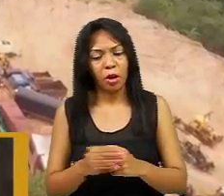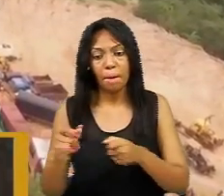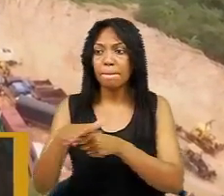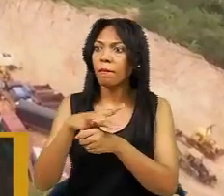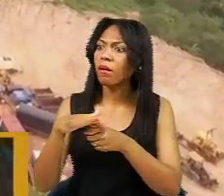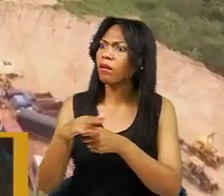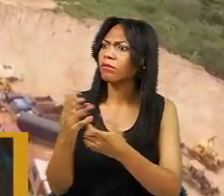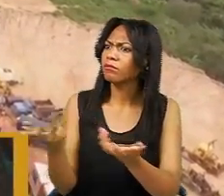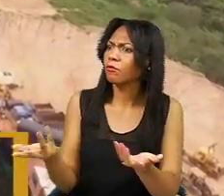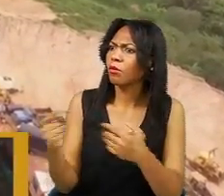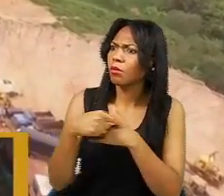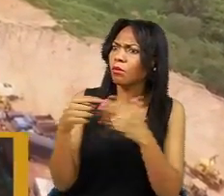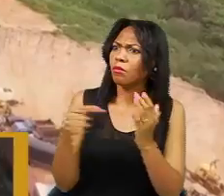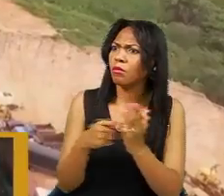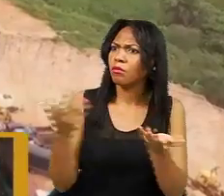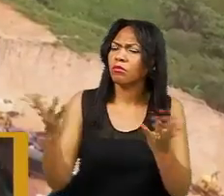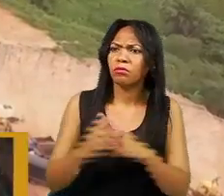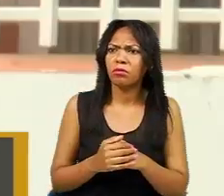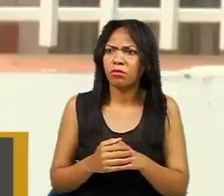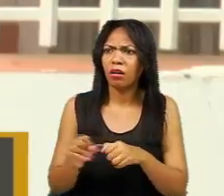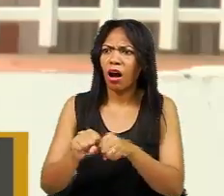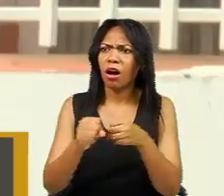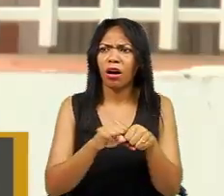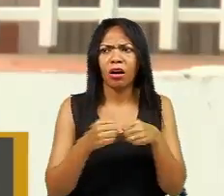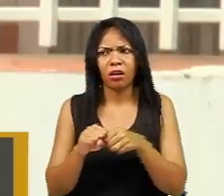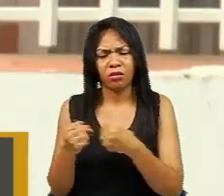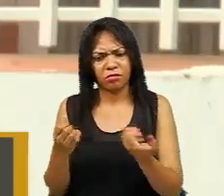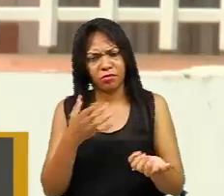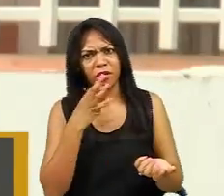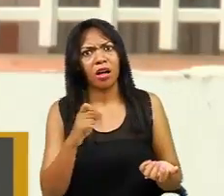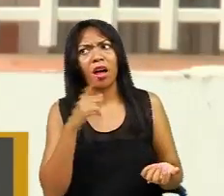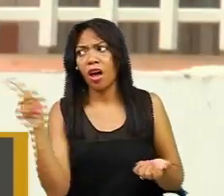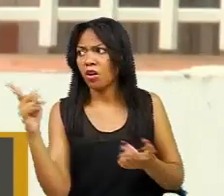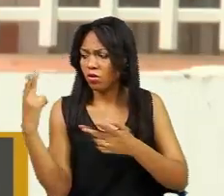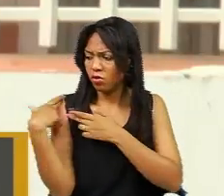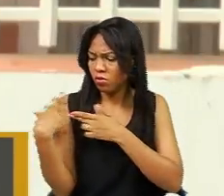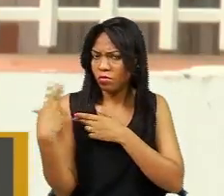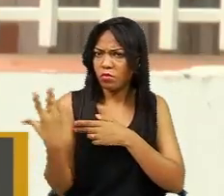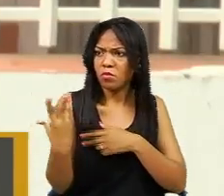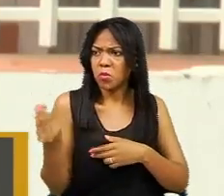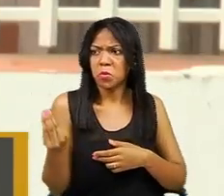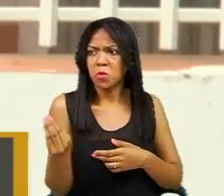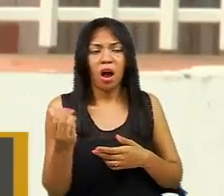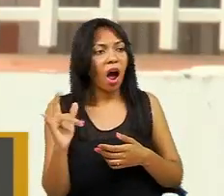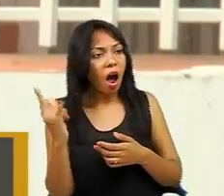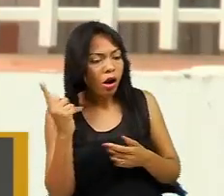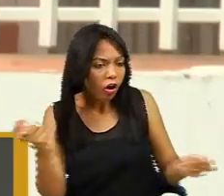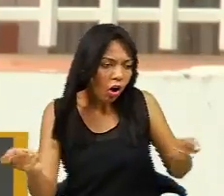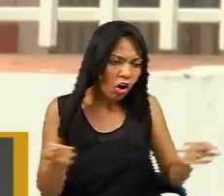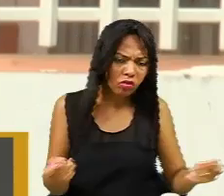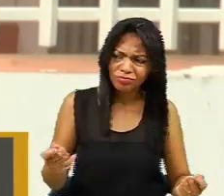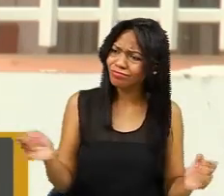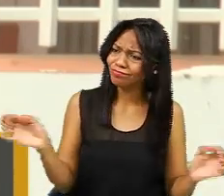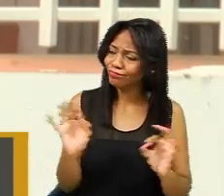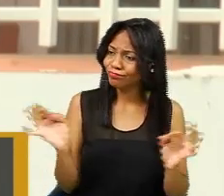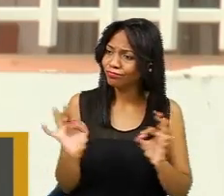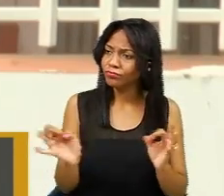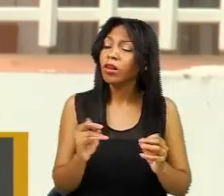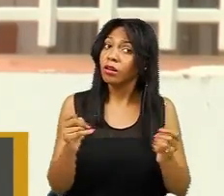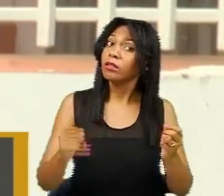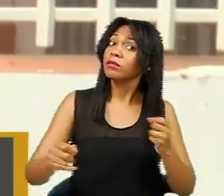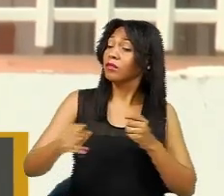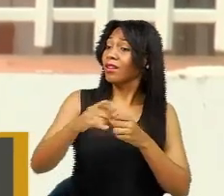y va a llegar ya a la Ciénaga Juan Esteban, sin que las autoridades hayan tomado algún control sobre esta situación ambiental que se presenta